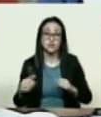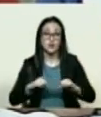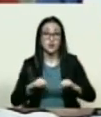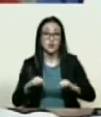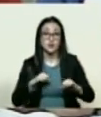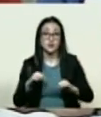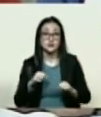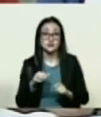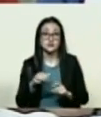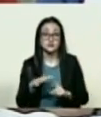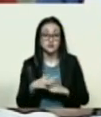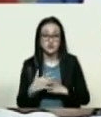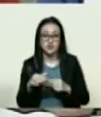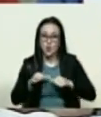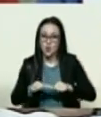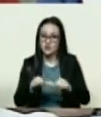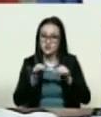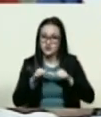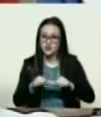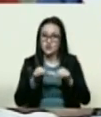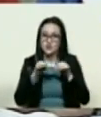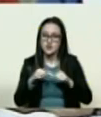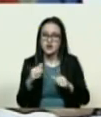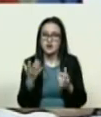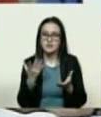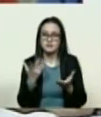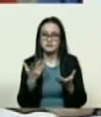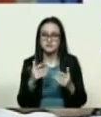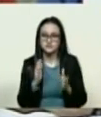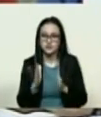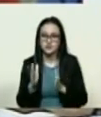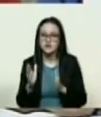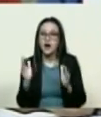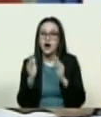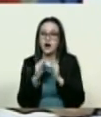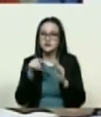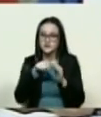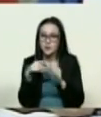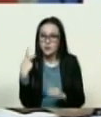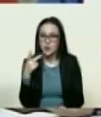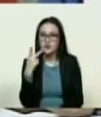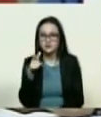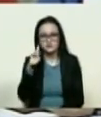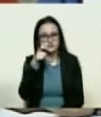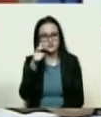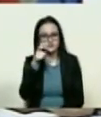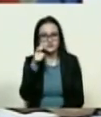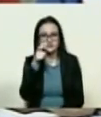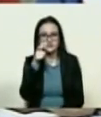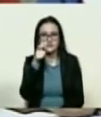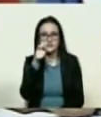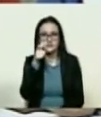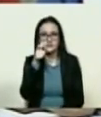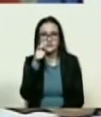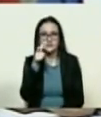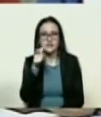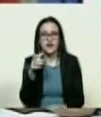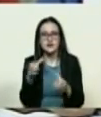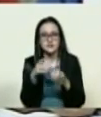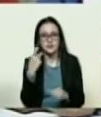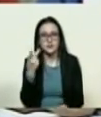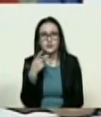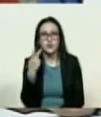la situación de continuar el proceso. Por eso habilitamos las casas del partido con la supervisión de los equipos